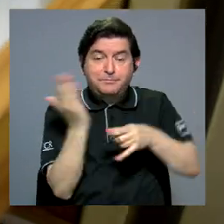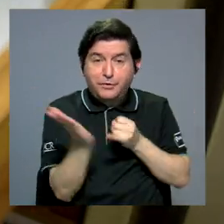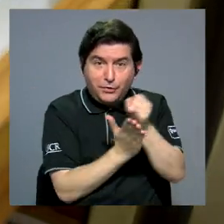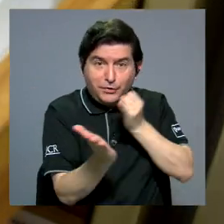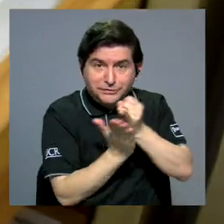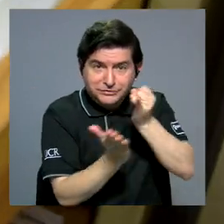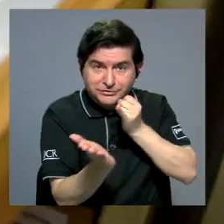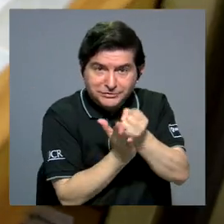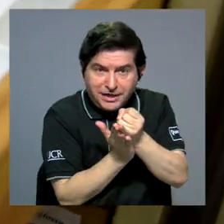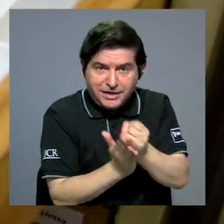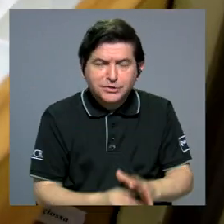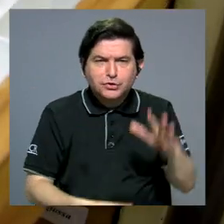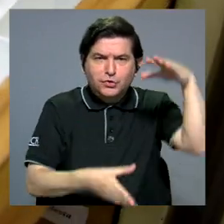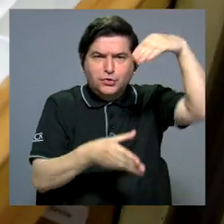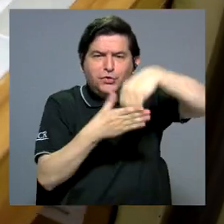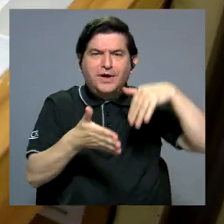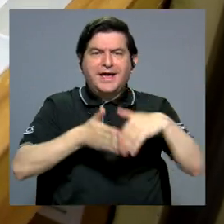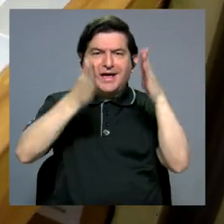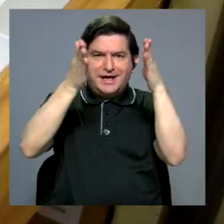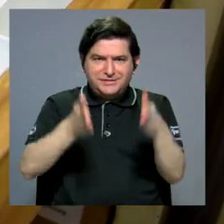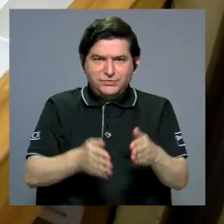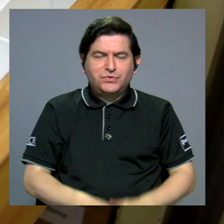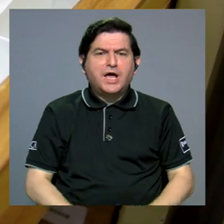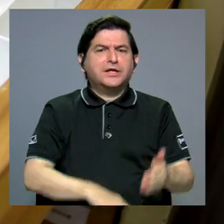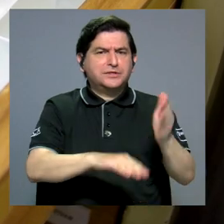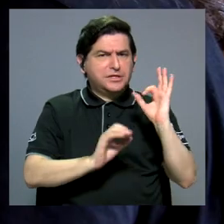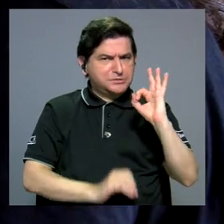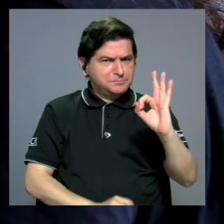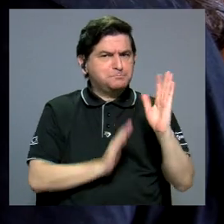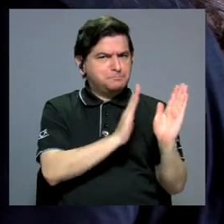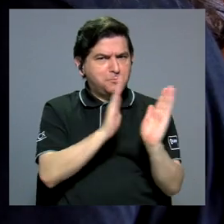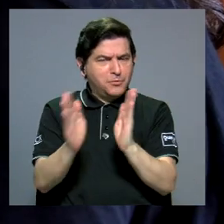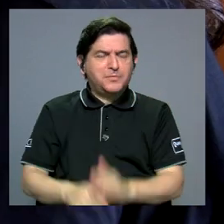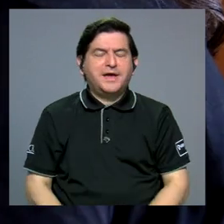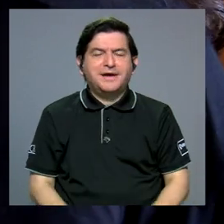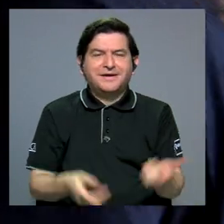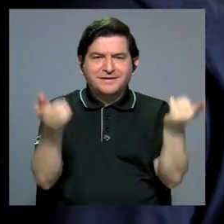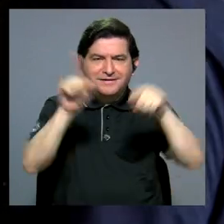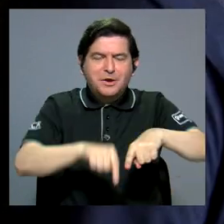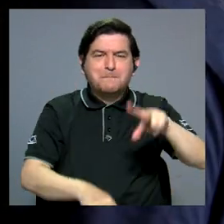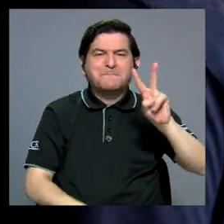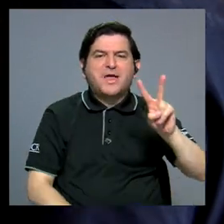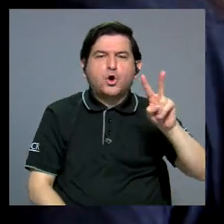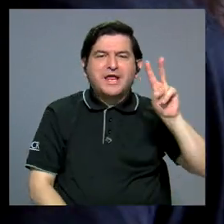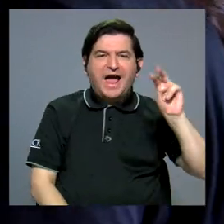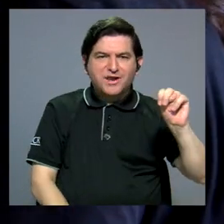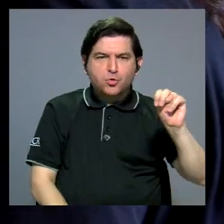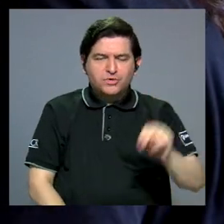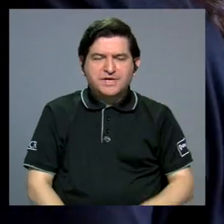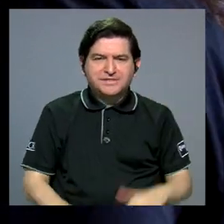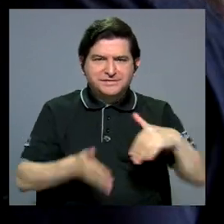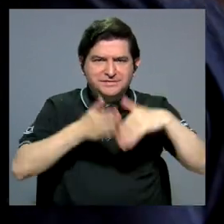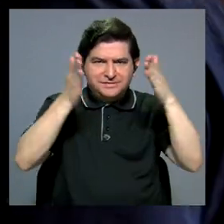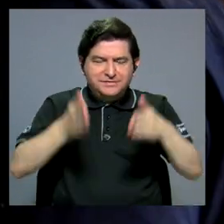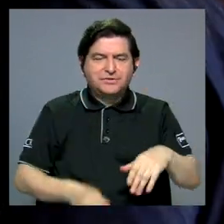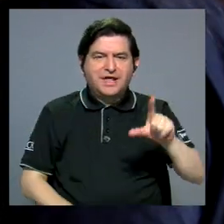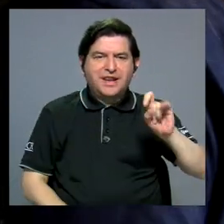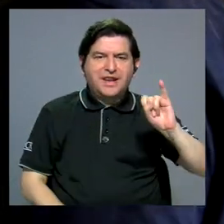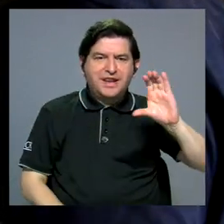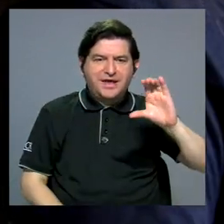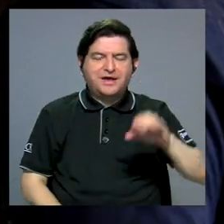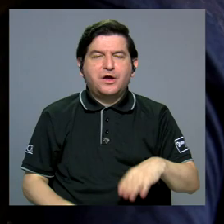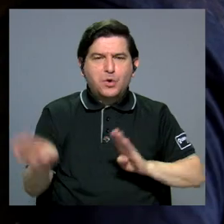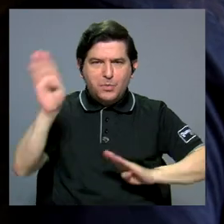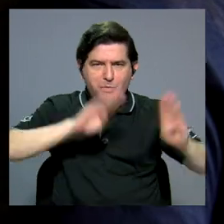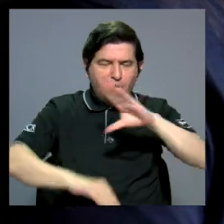de investigación se involucran estudiantes muy preparados, como lo es el caso de Verónica Núñez, estudiante de